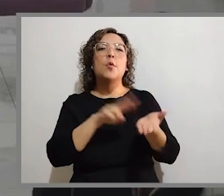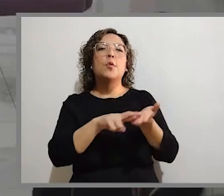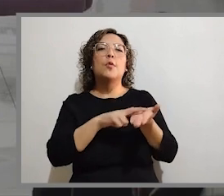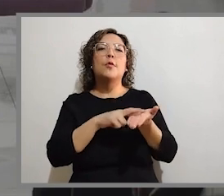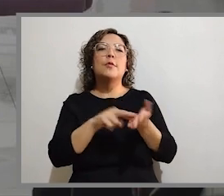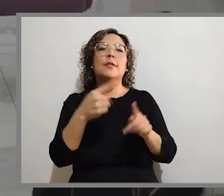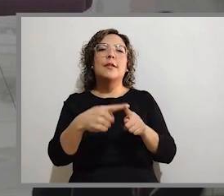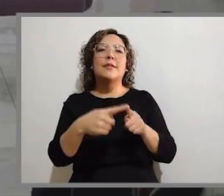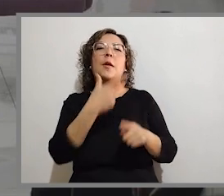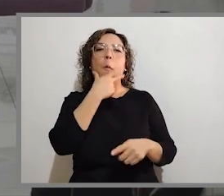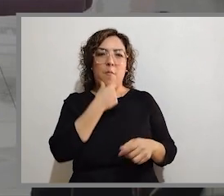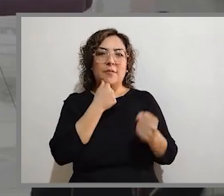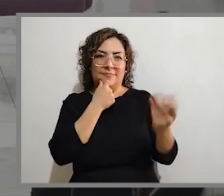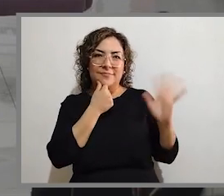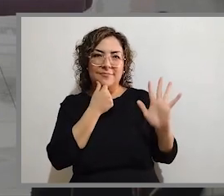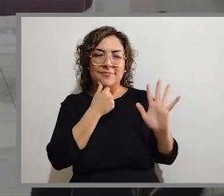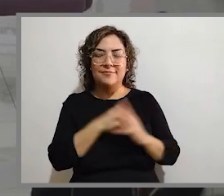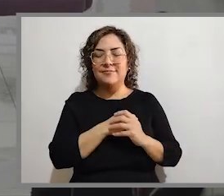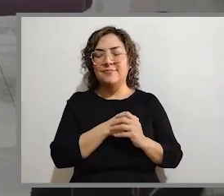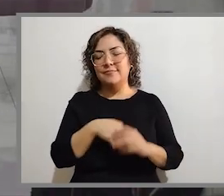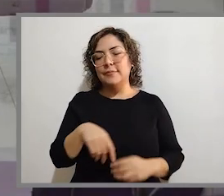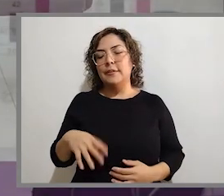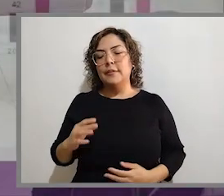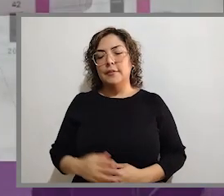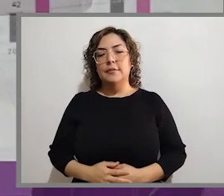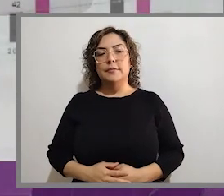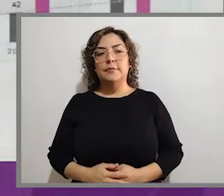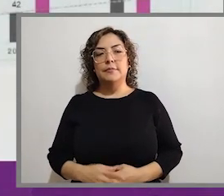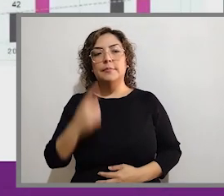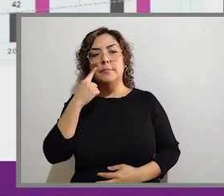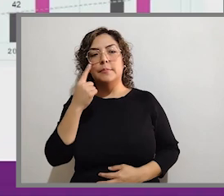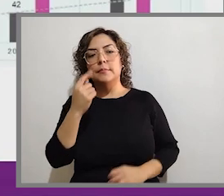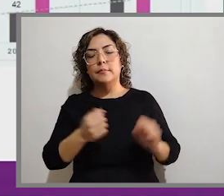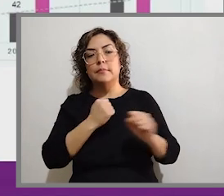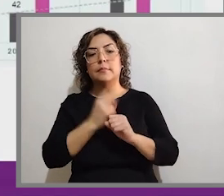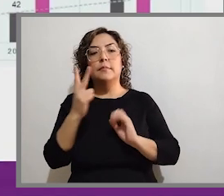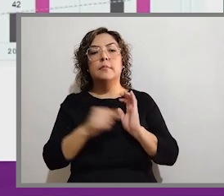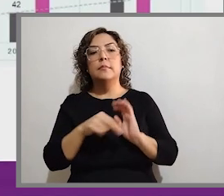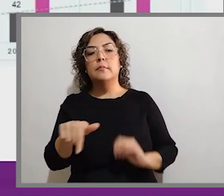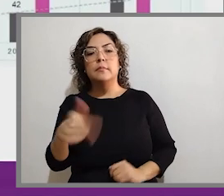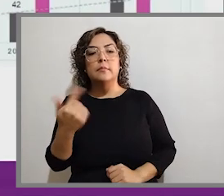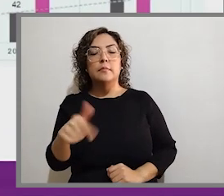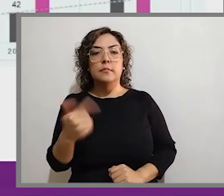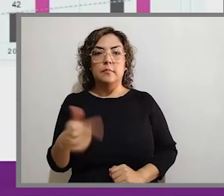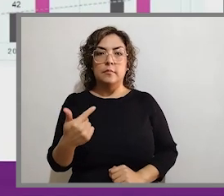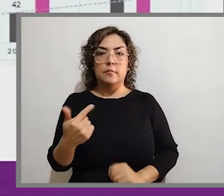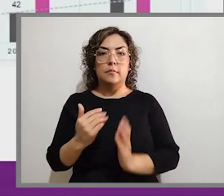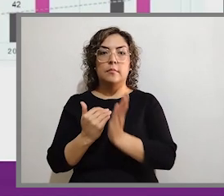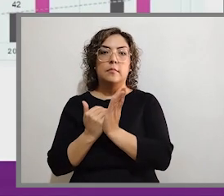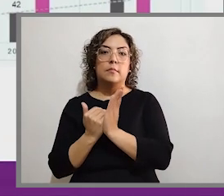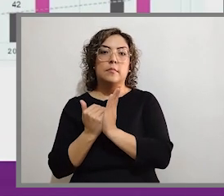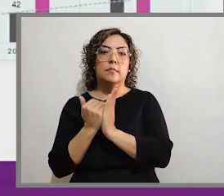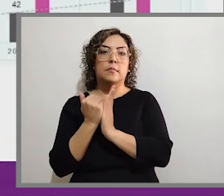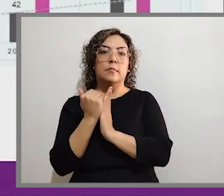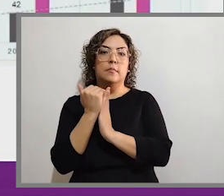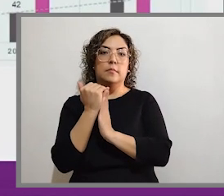estoy aclarando. Entonces, en 2012, cómo empiezan a subir a partir de esto, de la aprobación de la paridad,